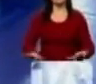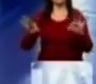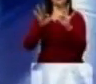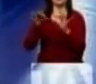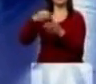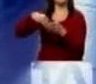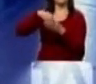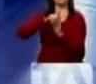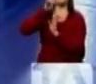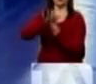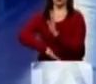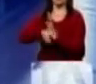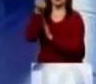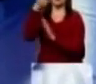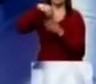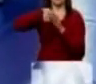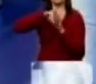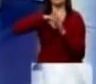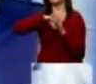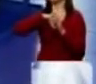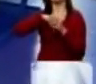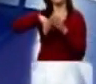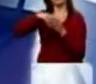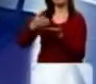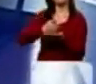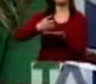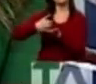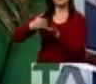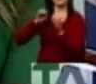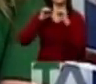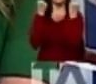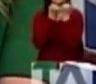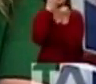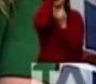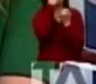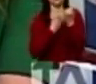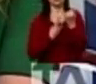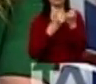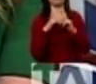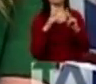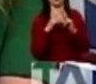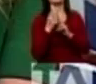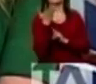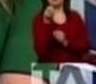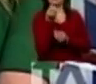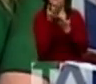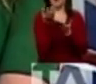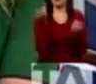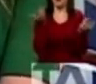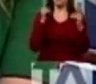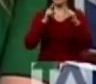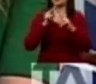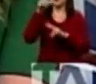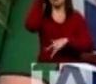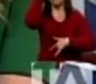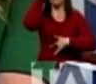importante. No solo el dinero, sino la decisión política y también la decisión de la sociedad entera por conocer e informarse de que existen